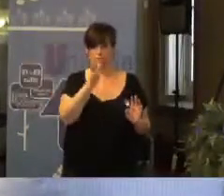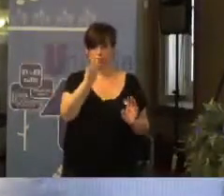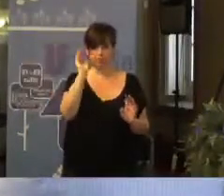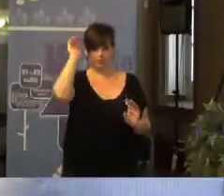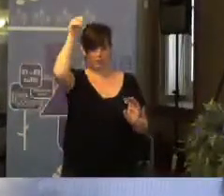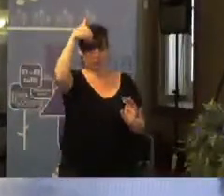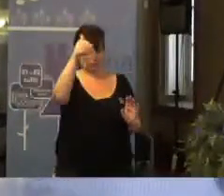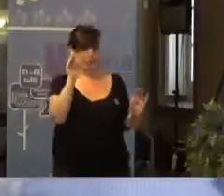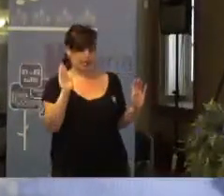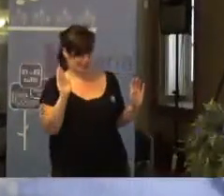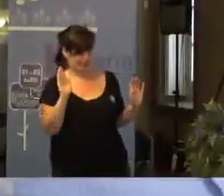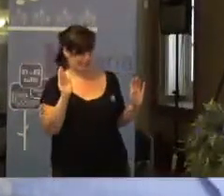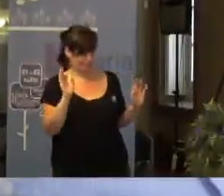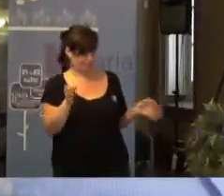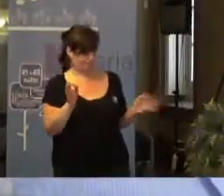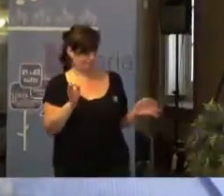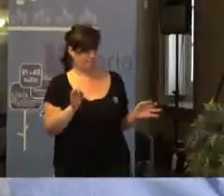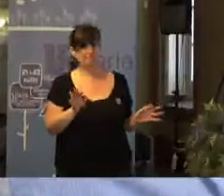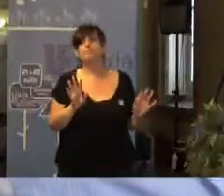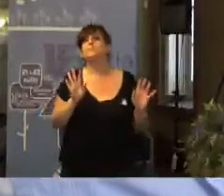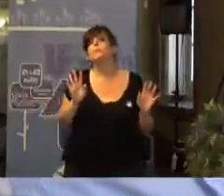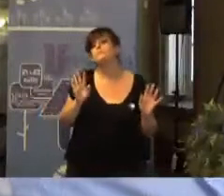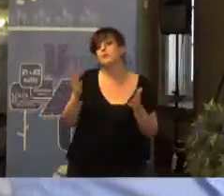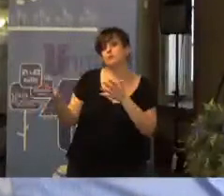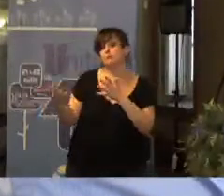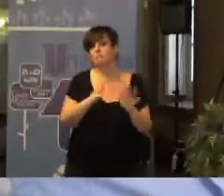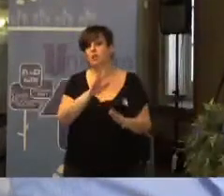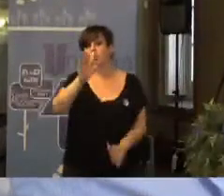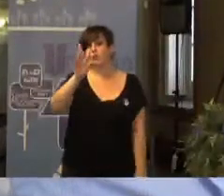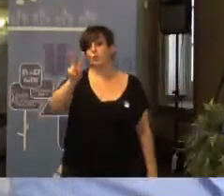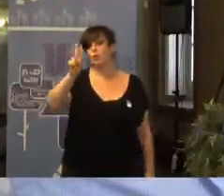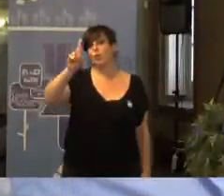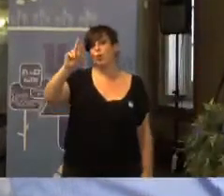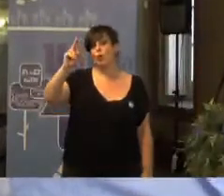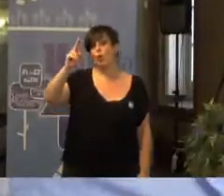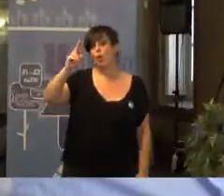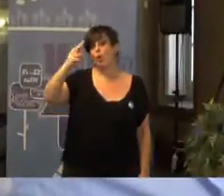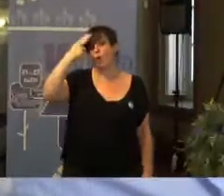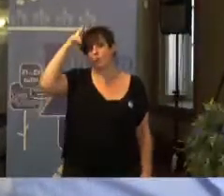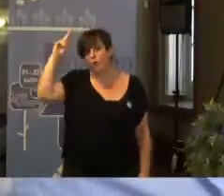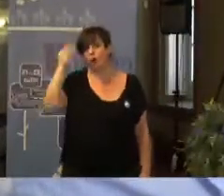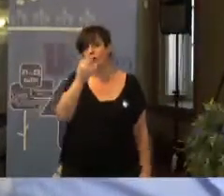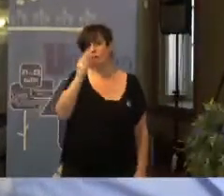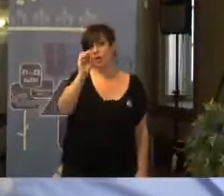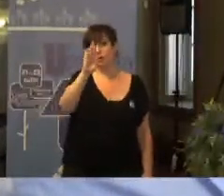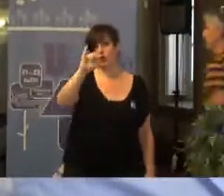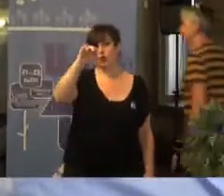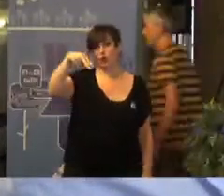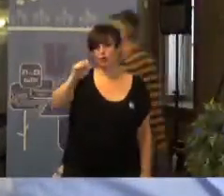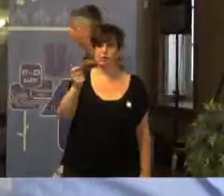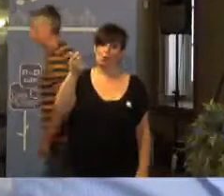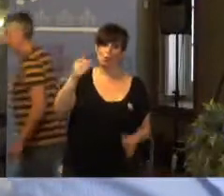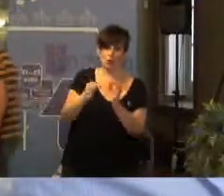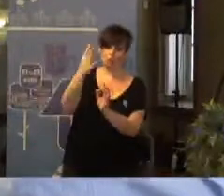tres, pero eso eu creo que entre Urdangarín e Corina, cun pouco de sorte, non la apañan, e xa, para as